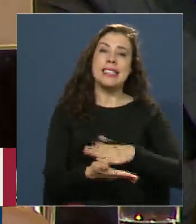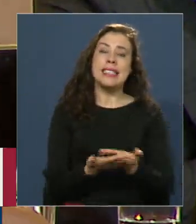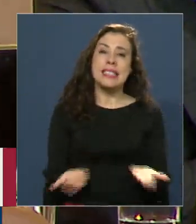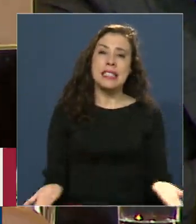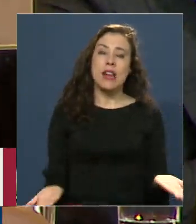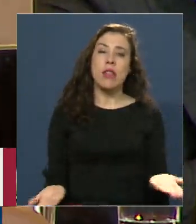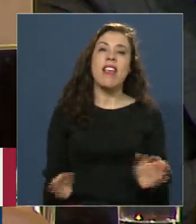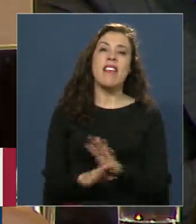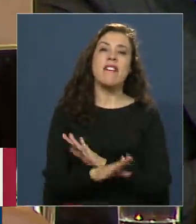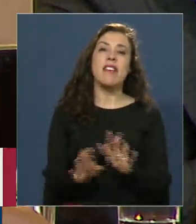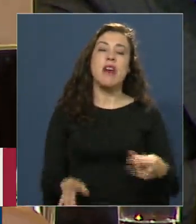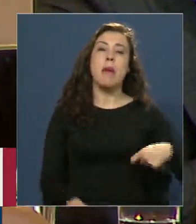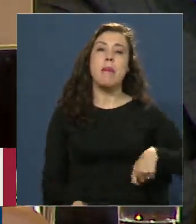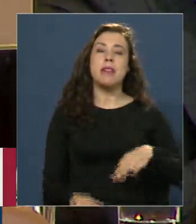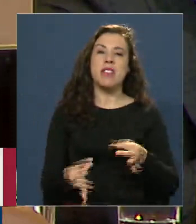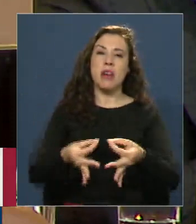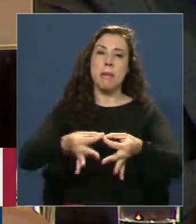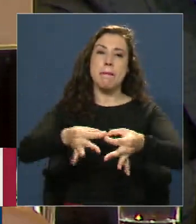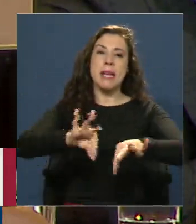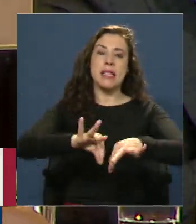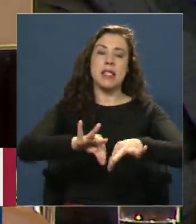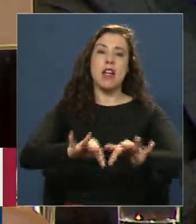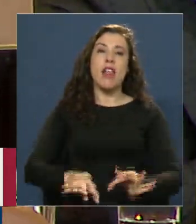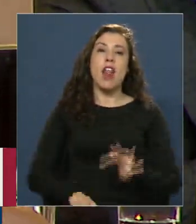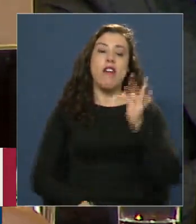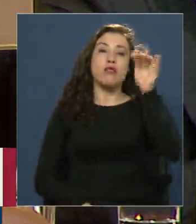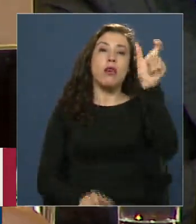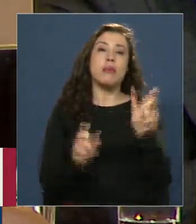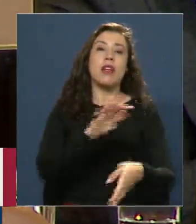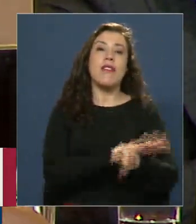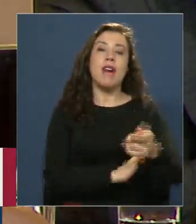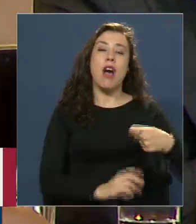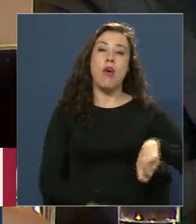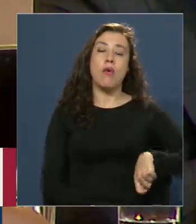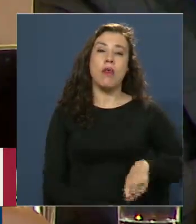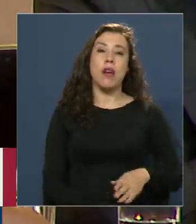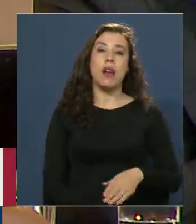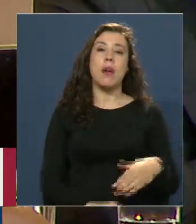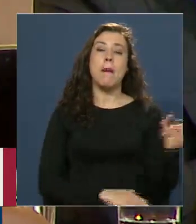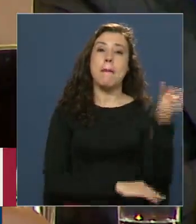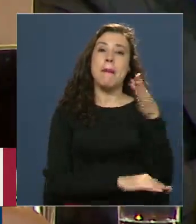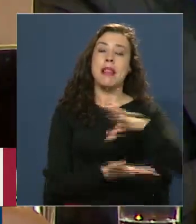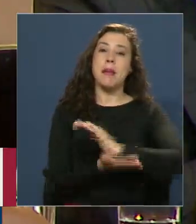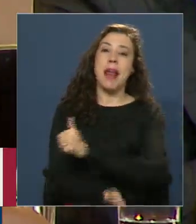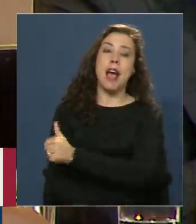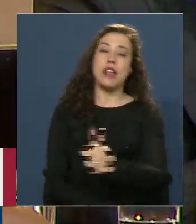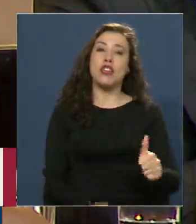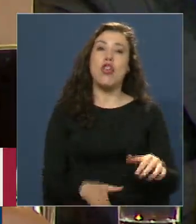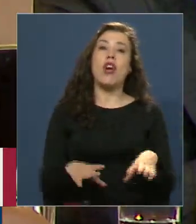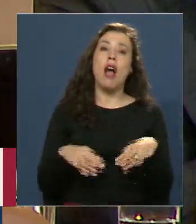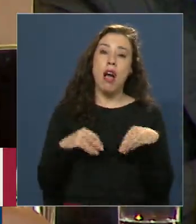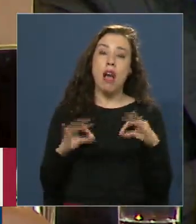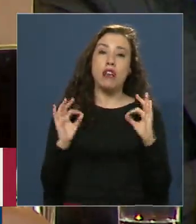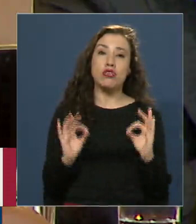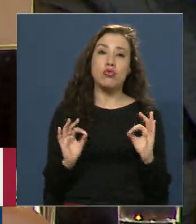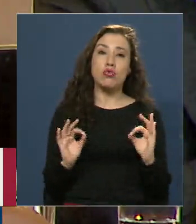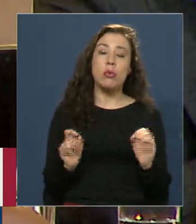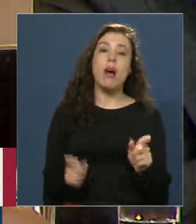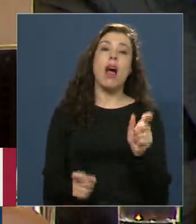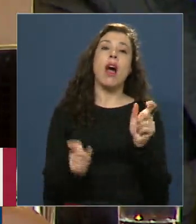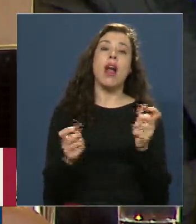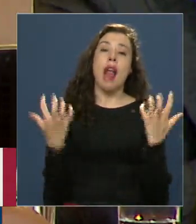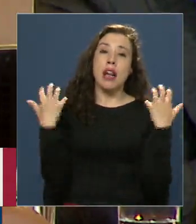y acabando con las pensiones de miseria de los futuros pensionados. Por una patria para todos que se haga cargo de quienes